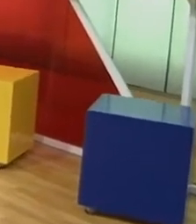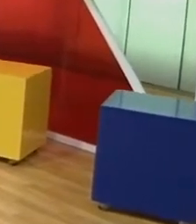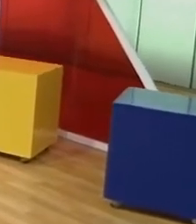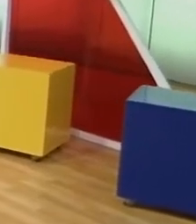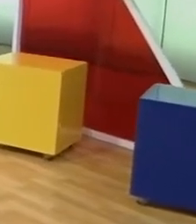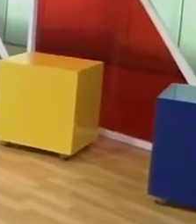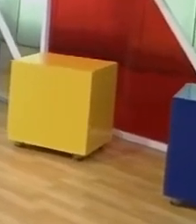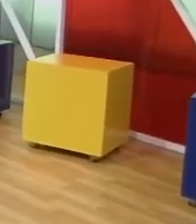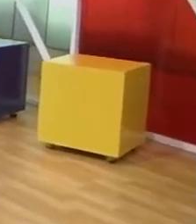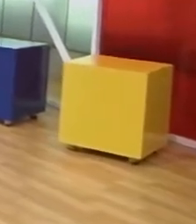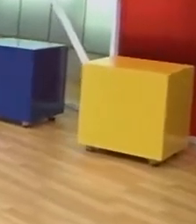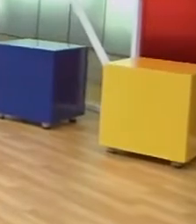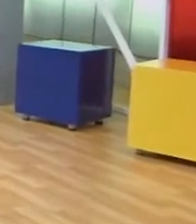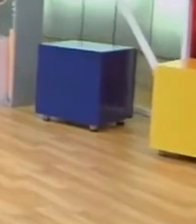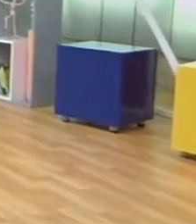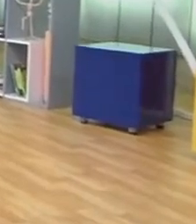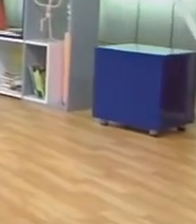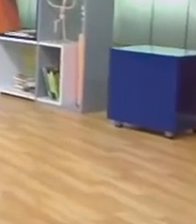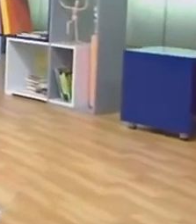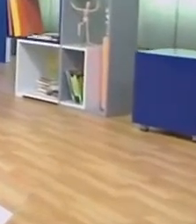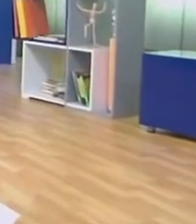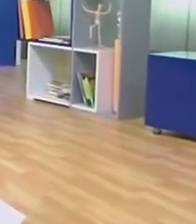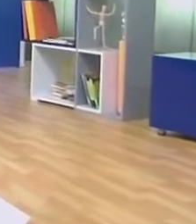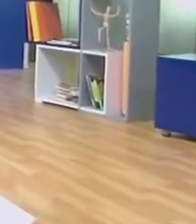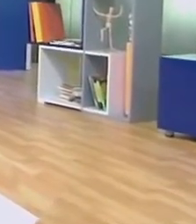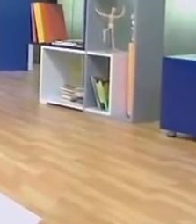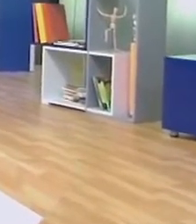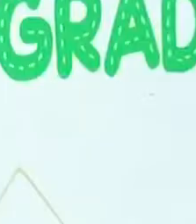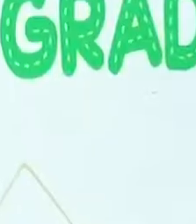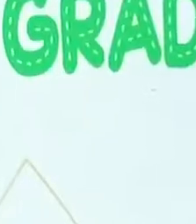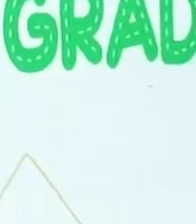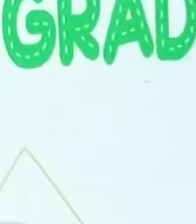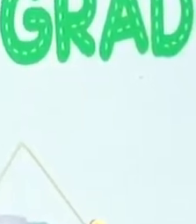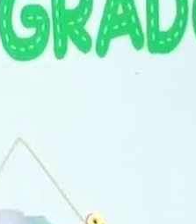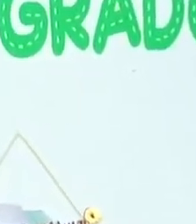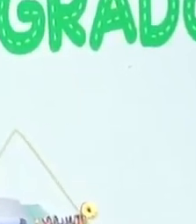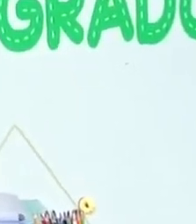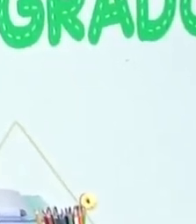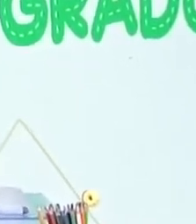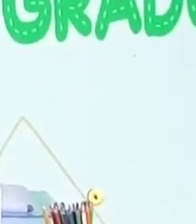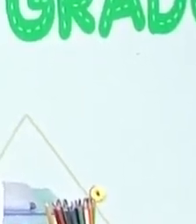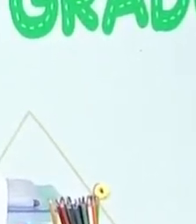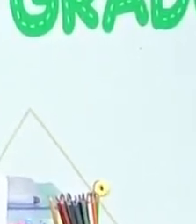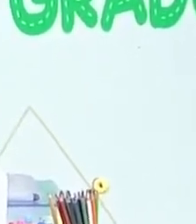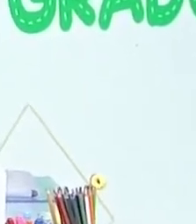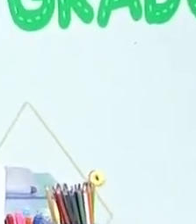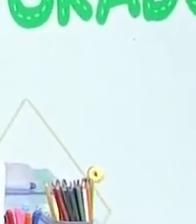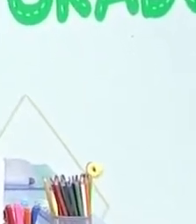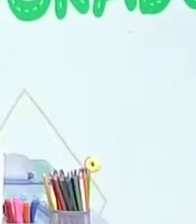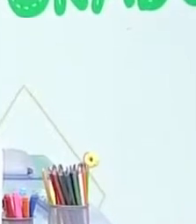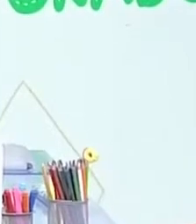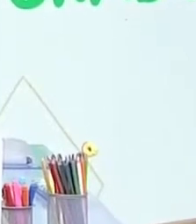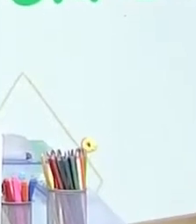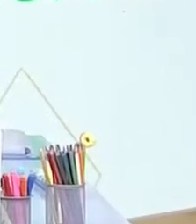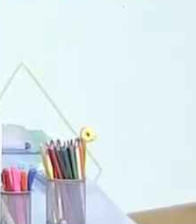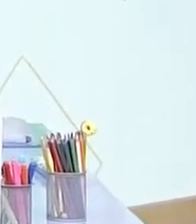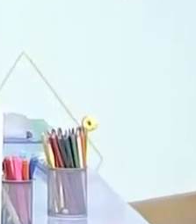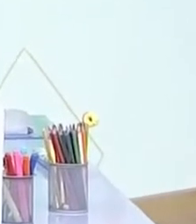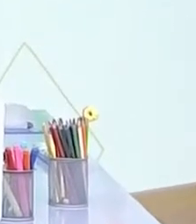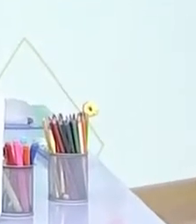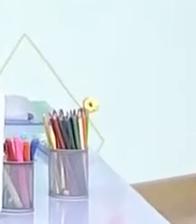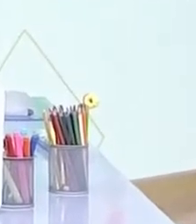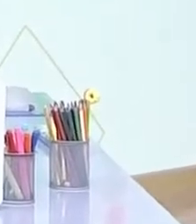Entiendo. Me parece muy bien que quieras ayudar en tu casa con ello. Pues claro, gracias a nuestras alcancías nos